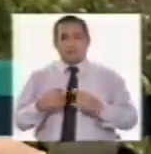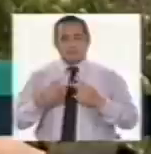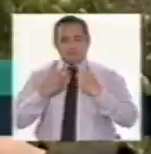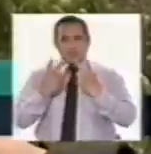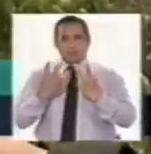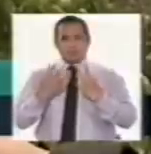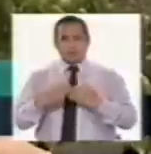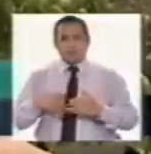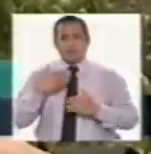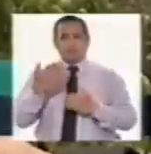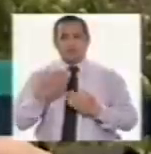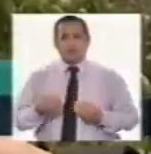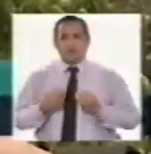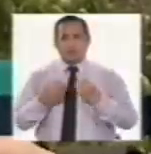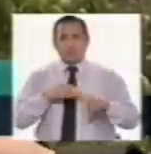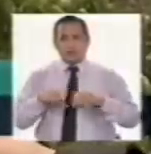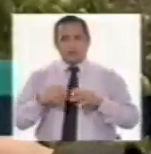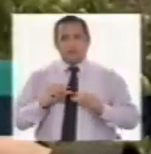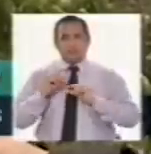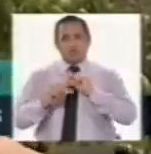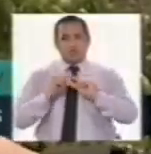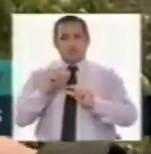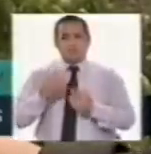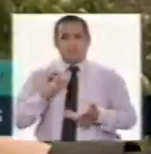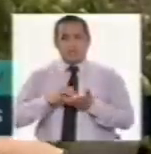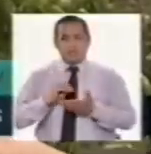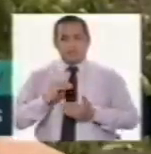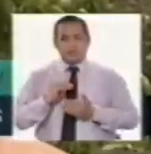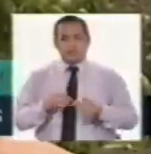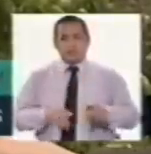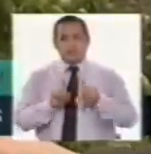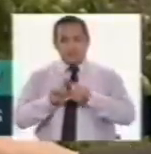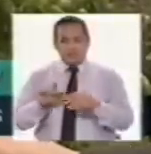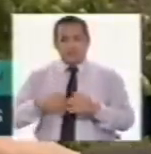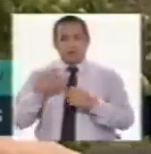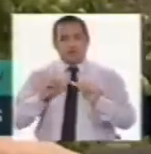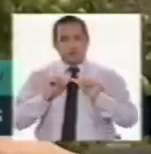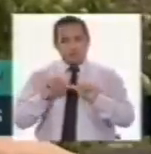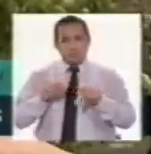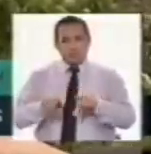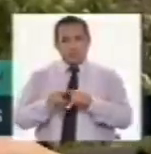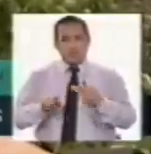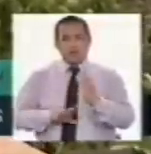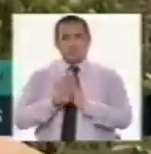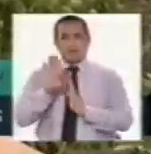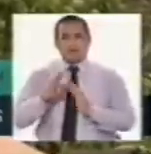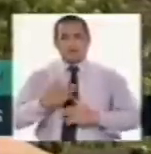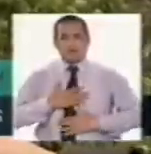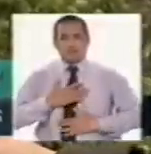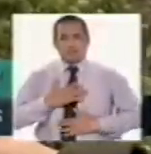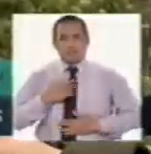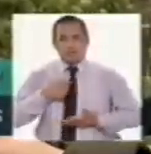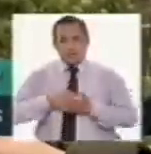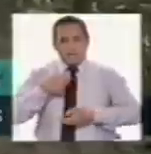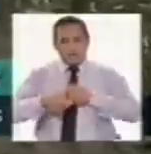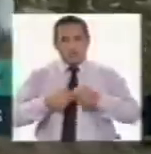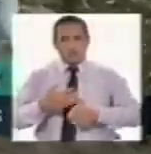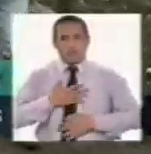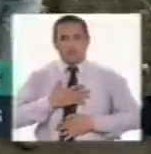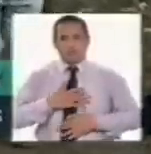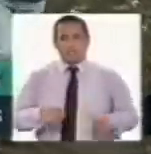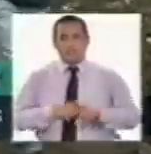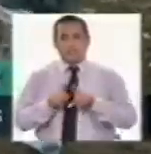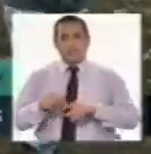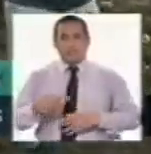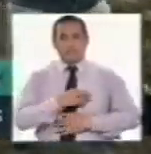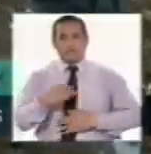vemos que hay un poco más producción ya decidimos para vender para nuestros ingresos propios la